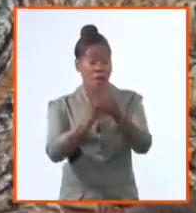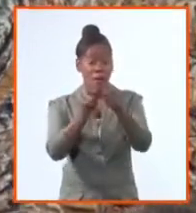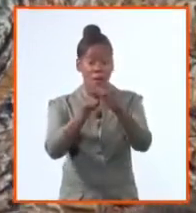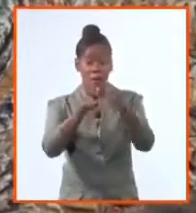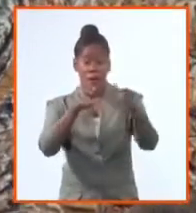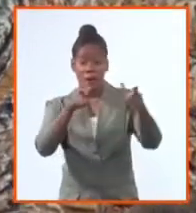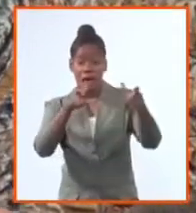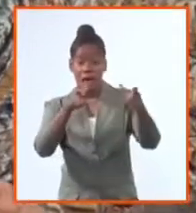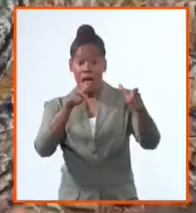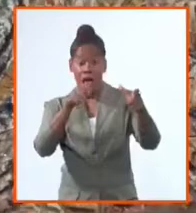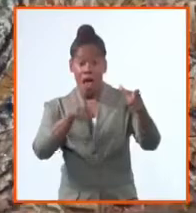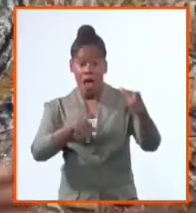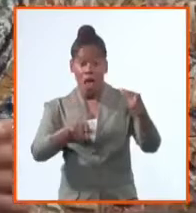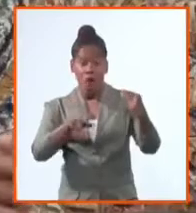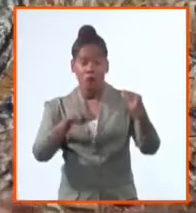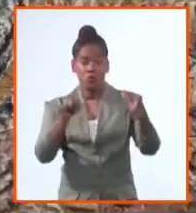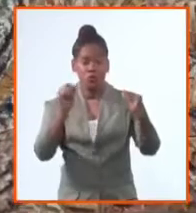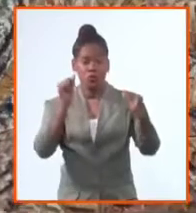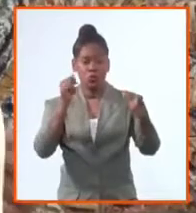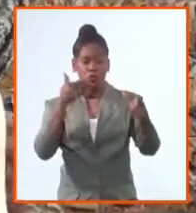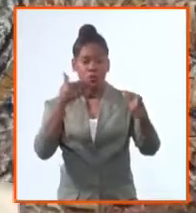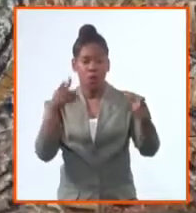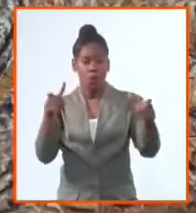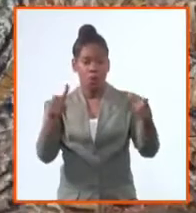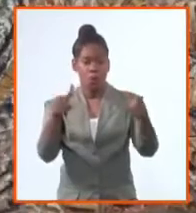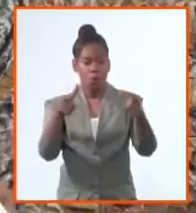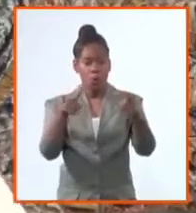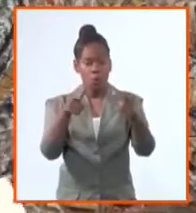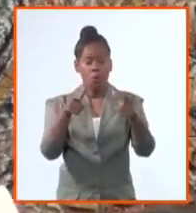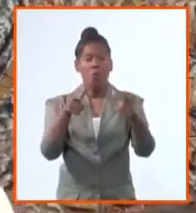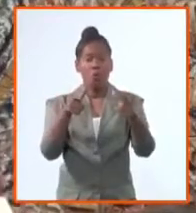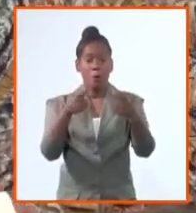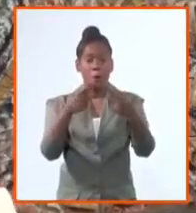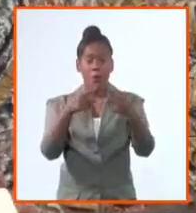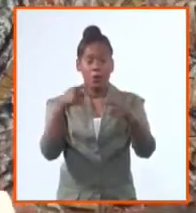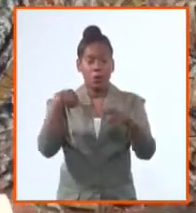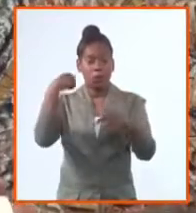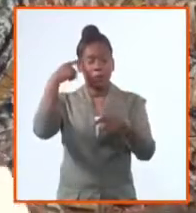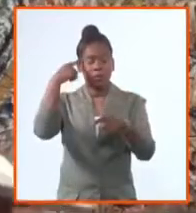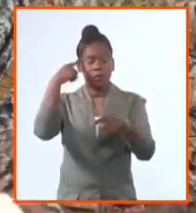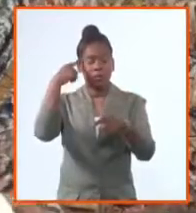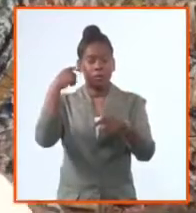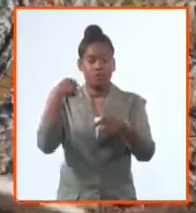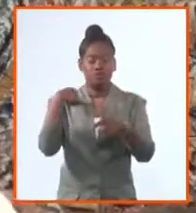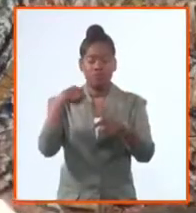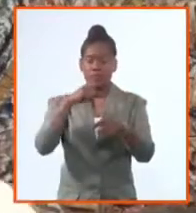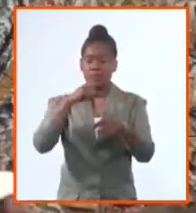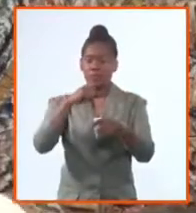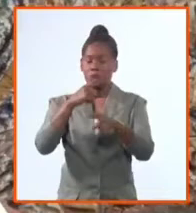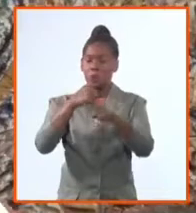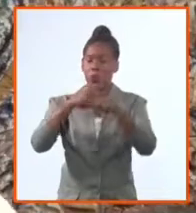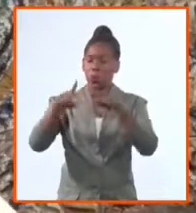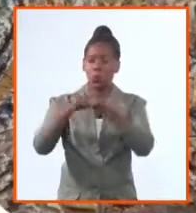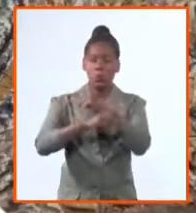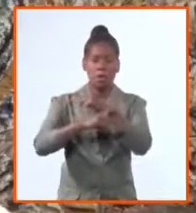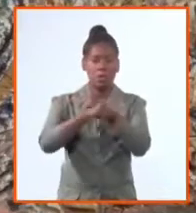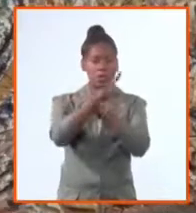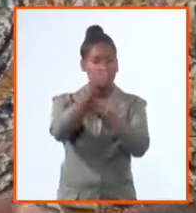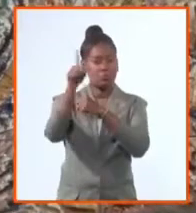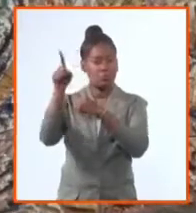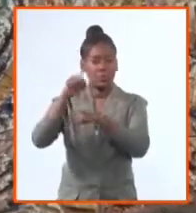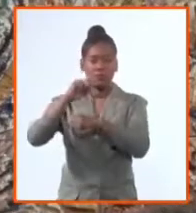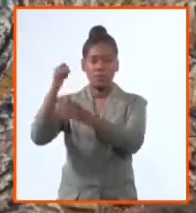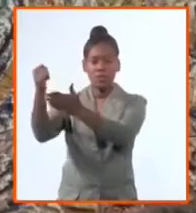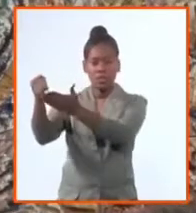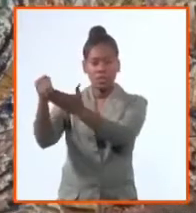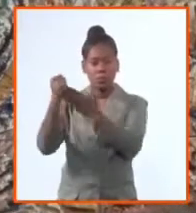de que no íbamos a lograr que nadie nos ofertara vacunas, le pedimos a los científicos